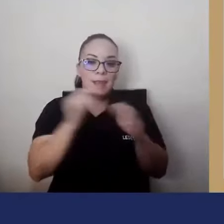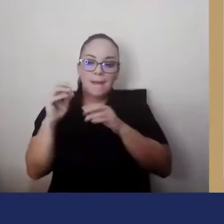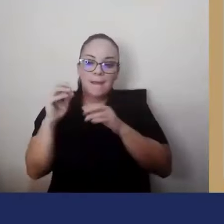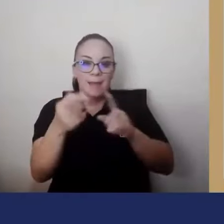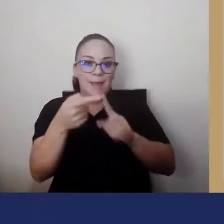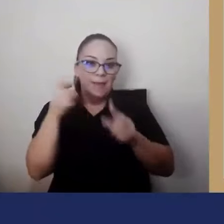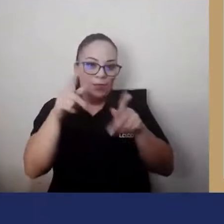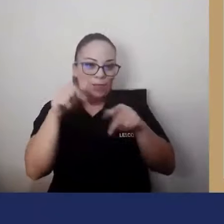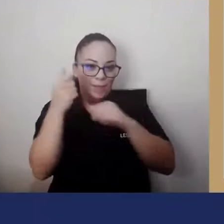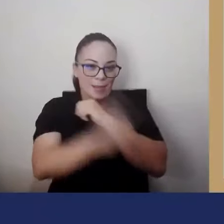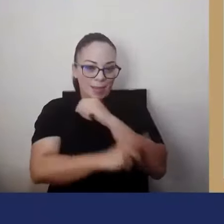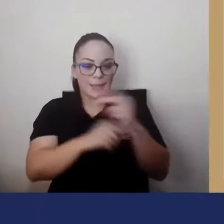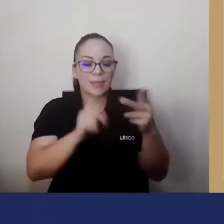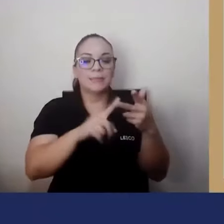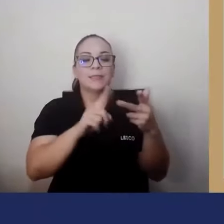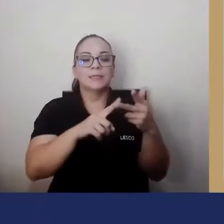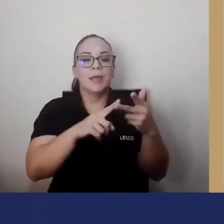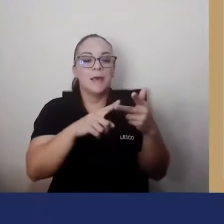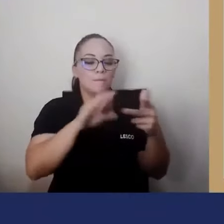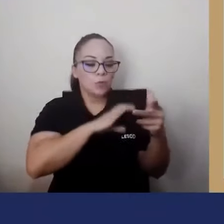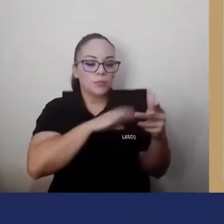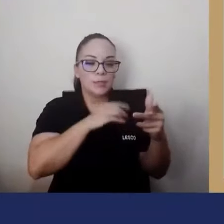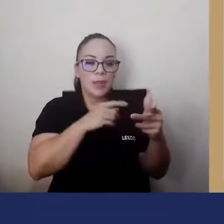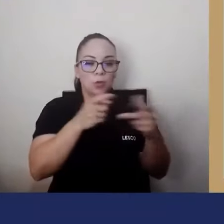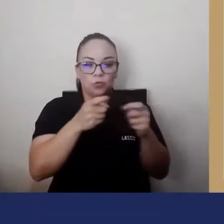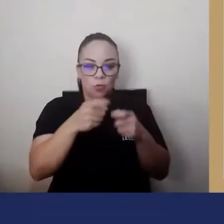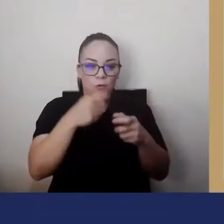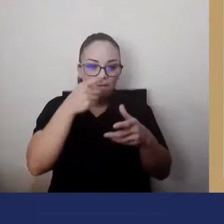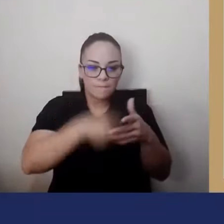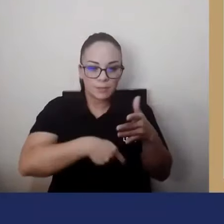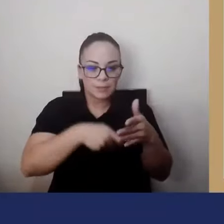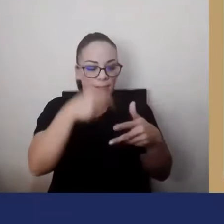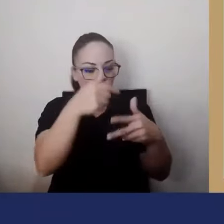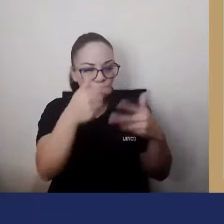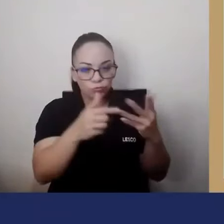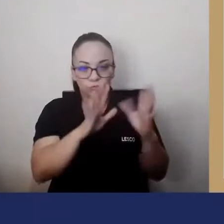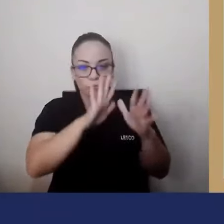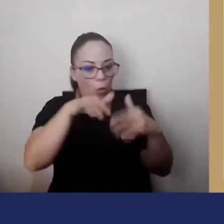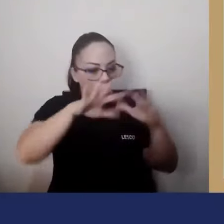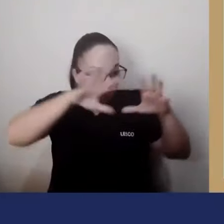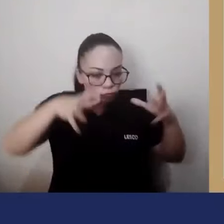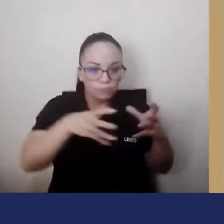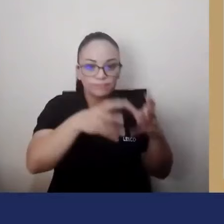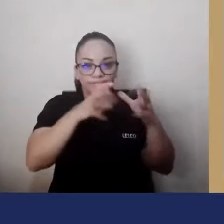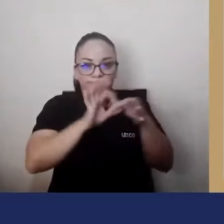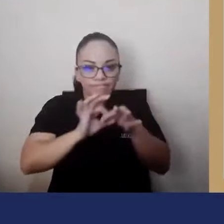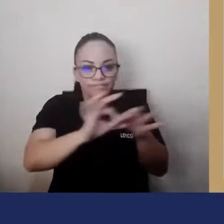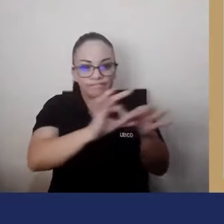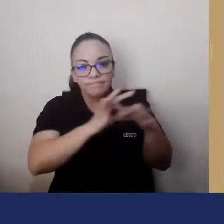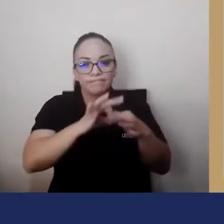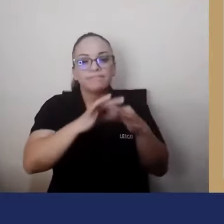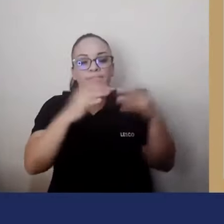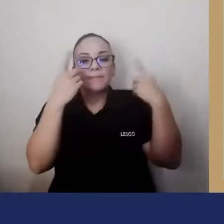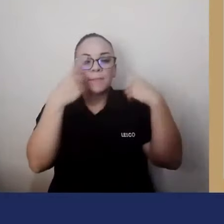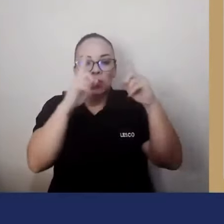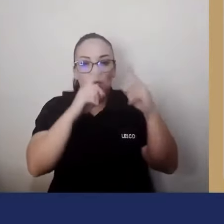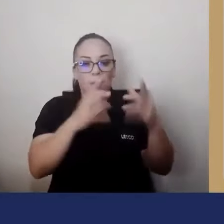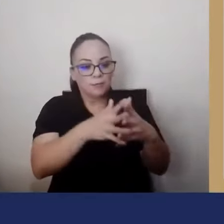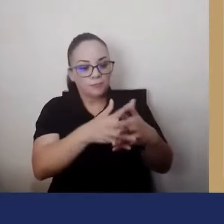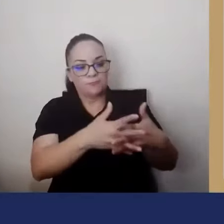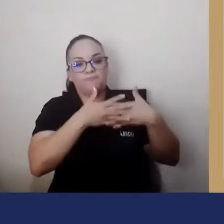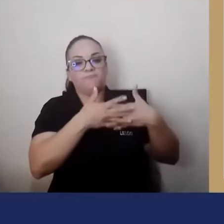penitenciaria, policía de control fiscal. Toda esa articulación nos permite generar esa contención que ha